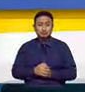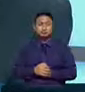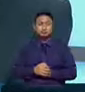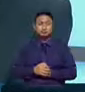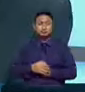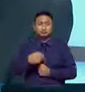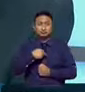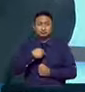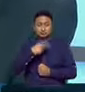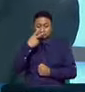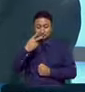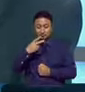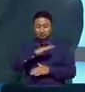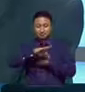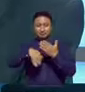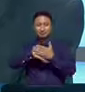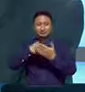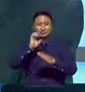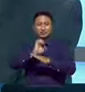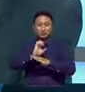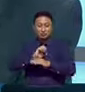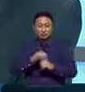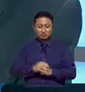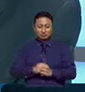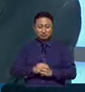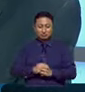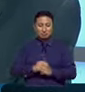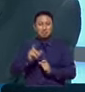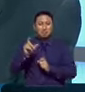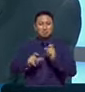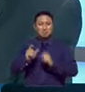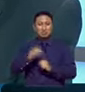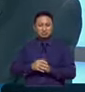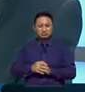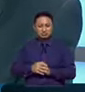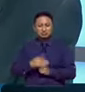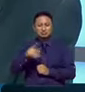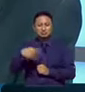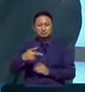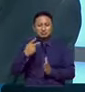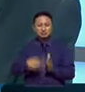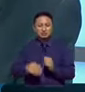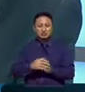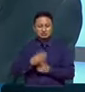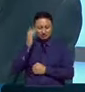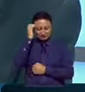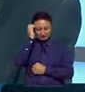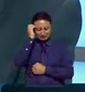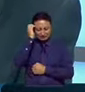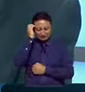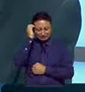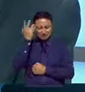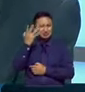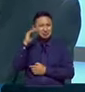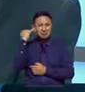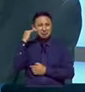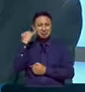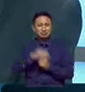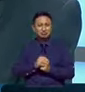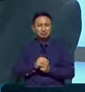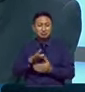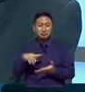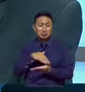y ancho del país era una gran incertidumbre sobre qué es lo que iba a pasar. Y eso en gran medida tuvo que